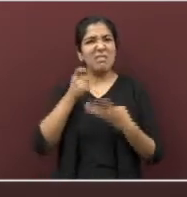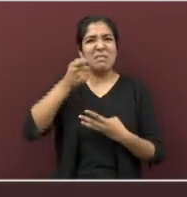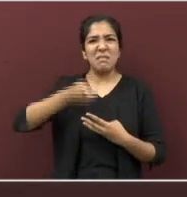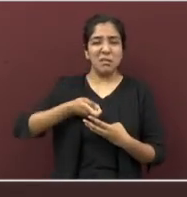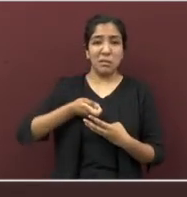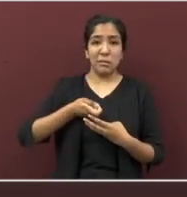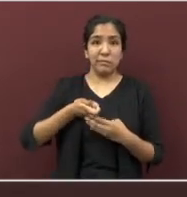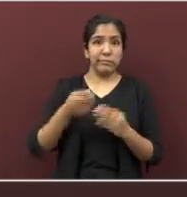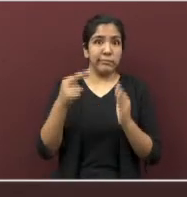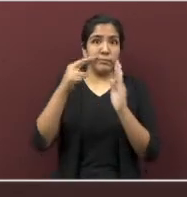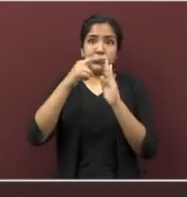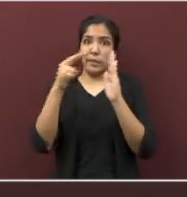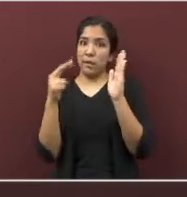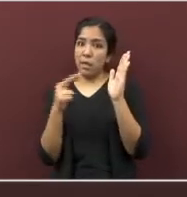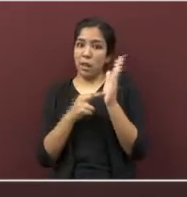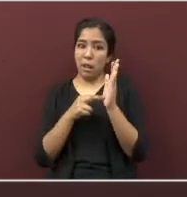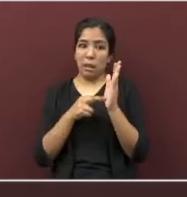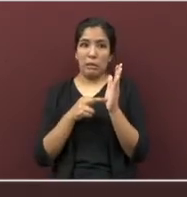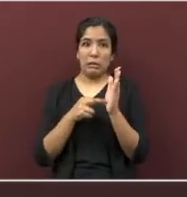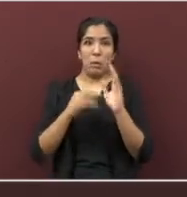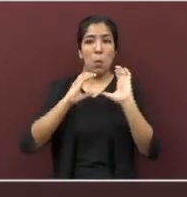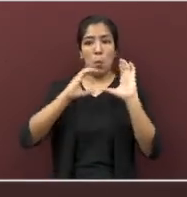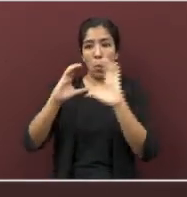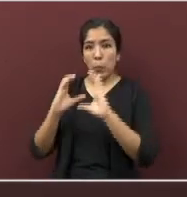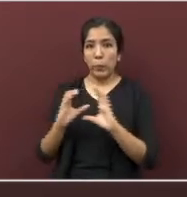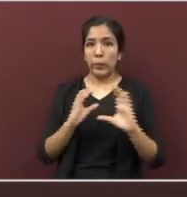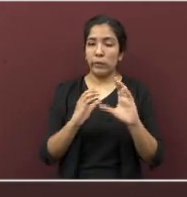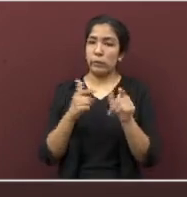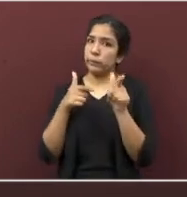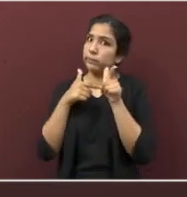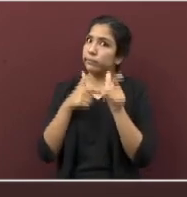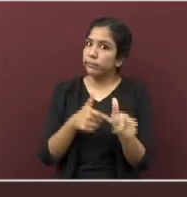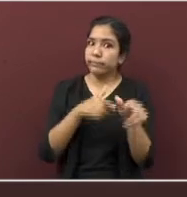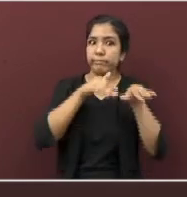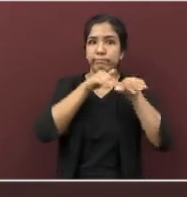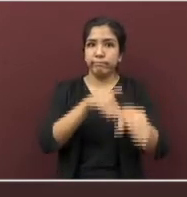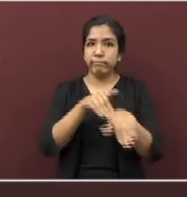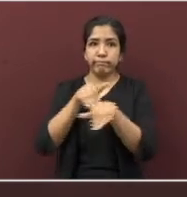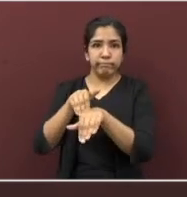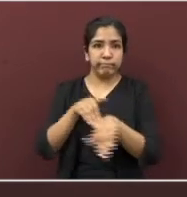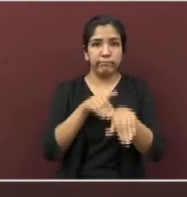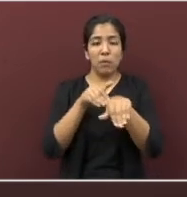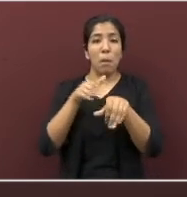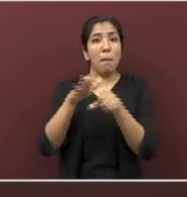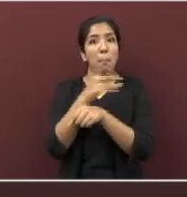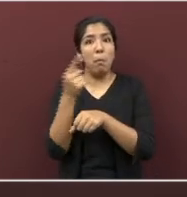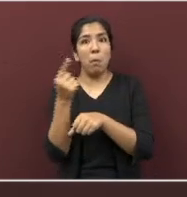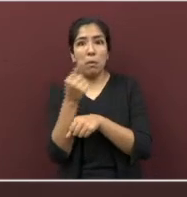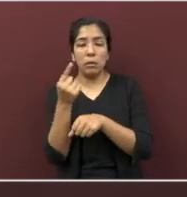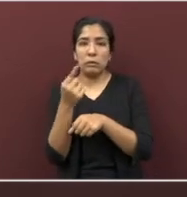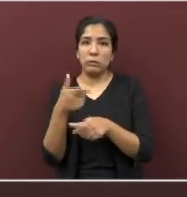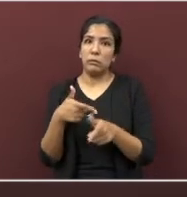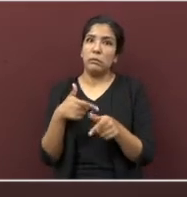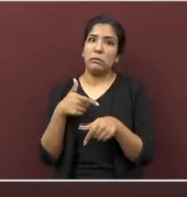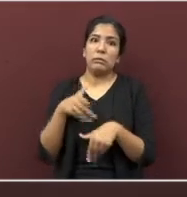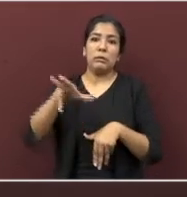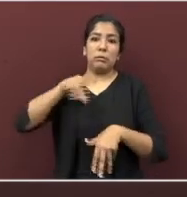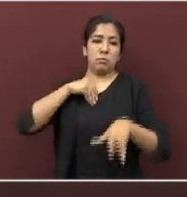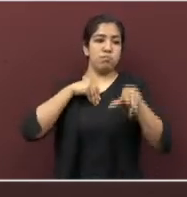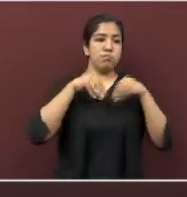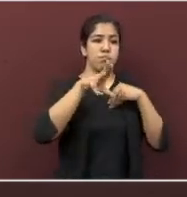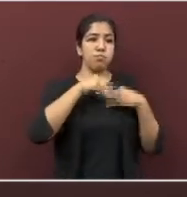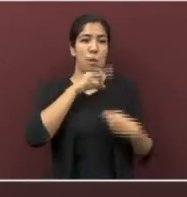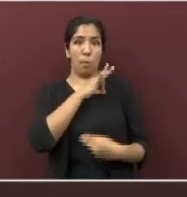que aflojar las medidas de protección sanitaria el riesgo de contraer el virus sigue presente